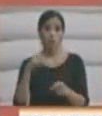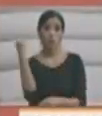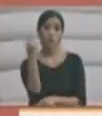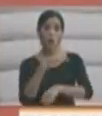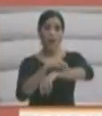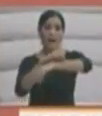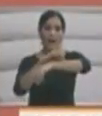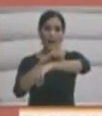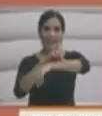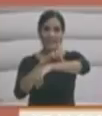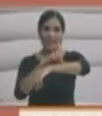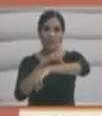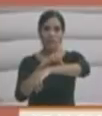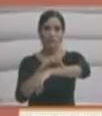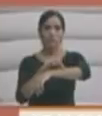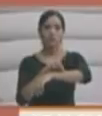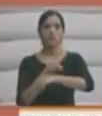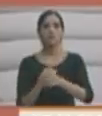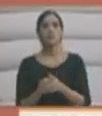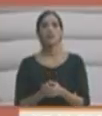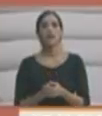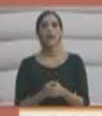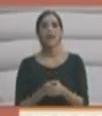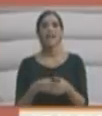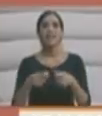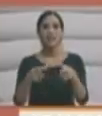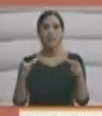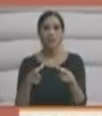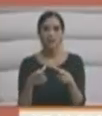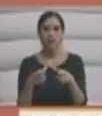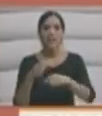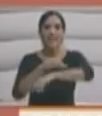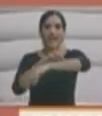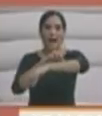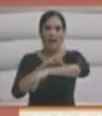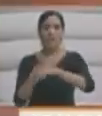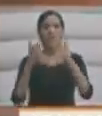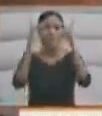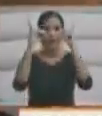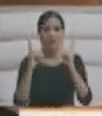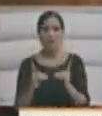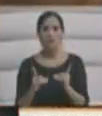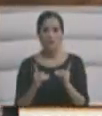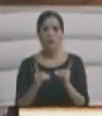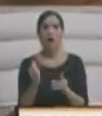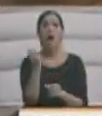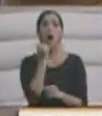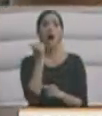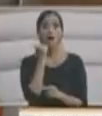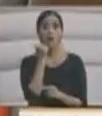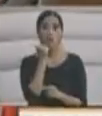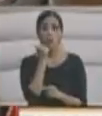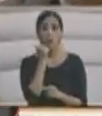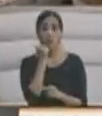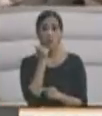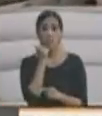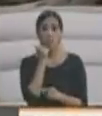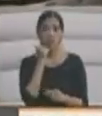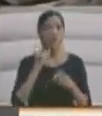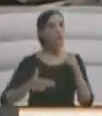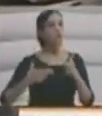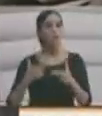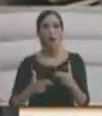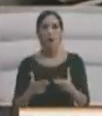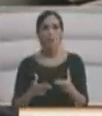es la que... sector cárnico es la que decidieron de manera arbitraria, criminal, sin